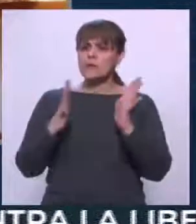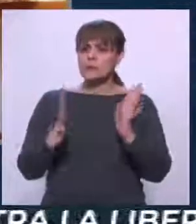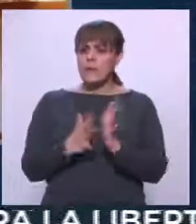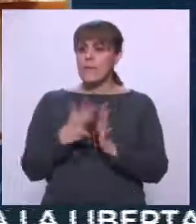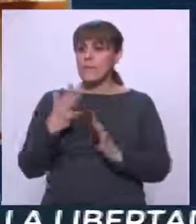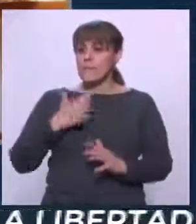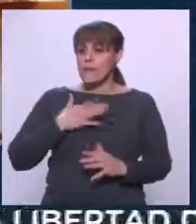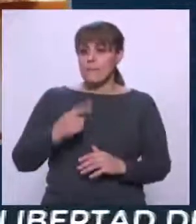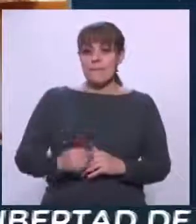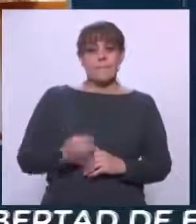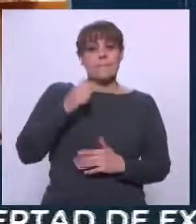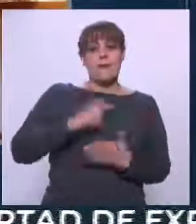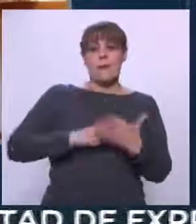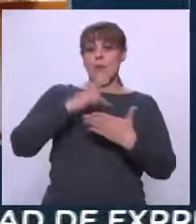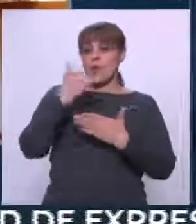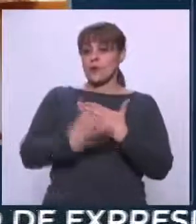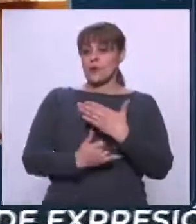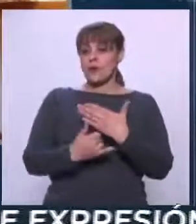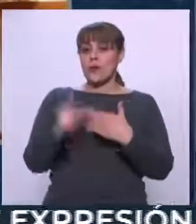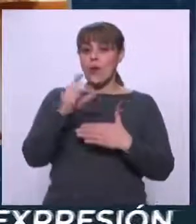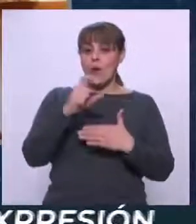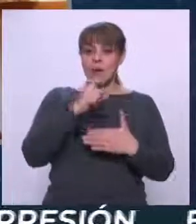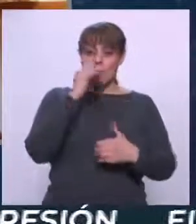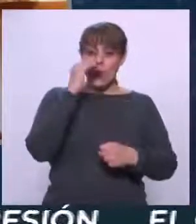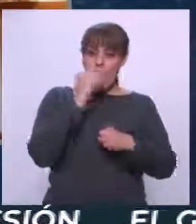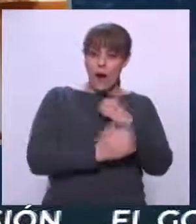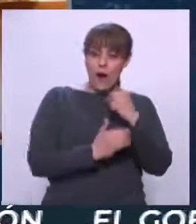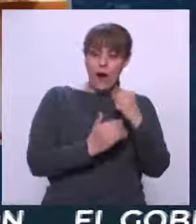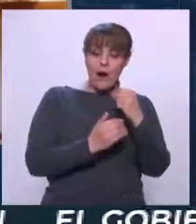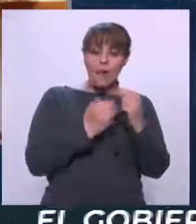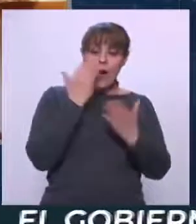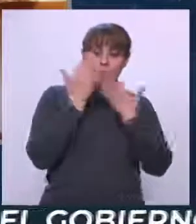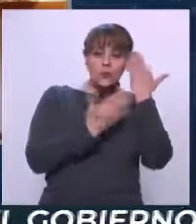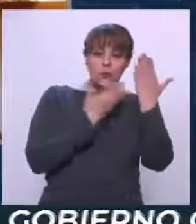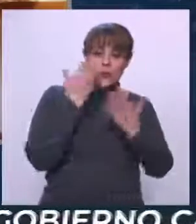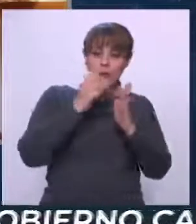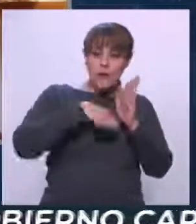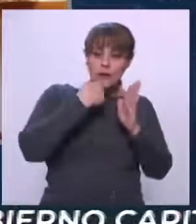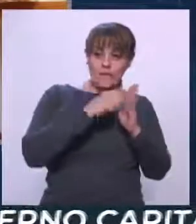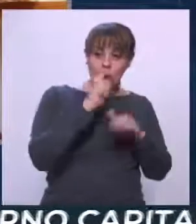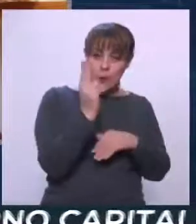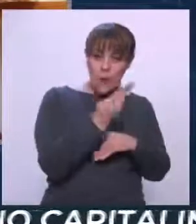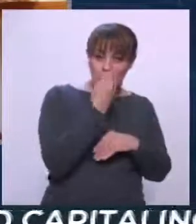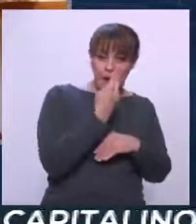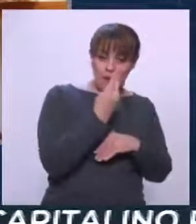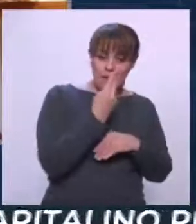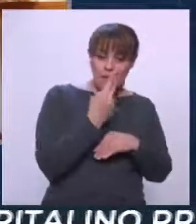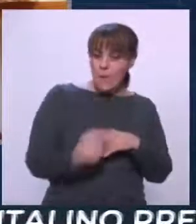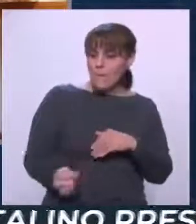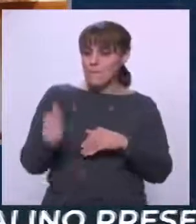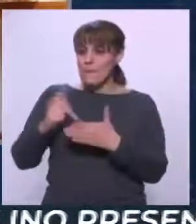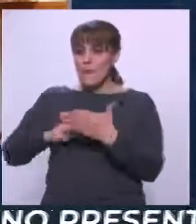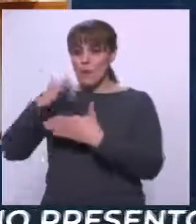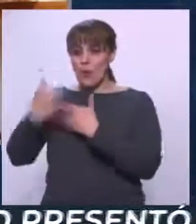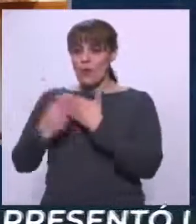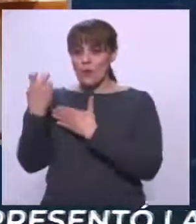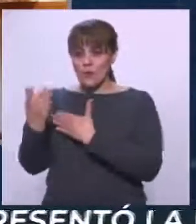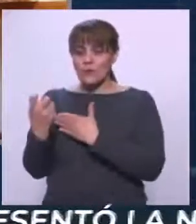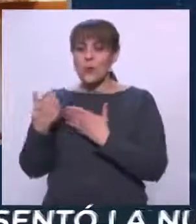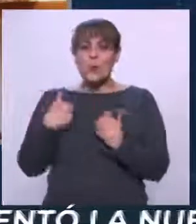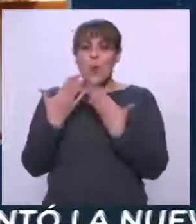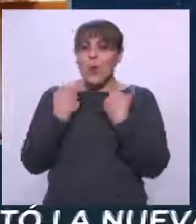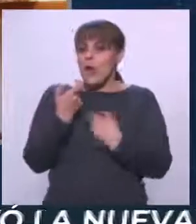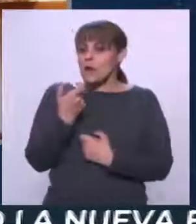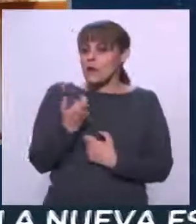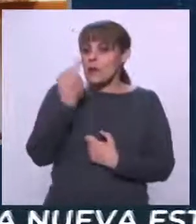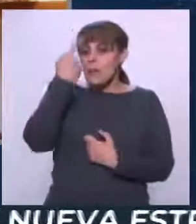mi primer proyecto saliendo de la Escuela de Cine de la UNAM. Era un reto porque no teníamos dinero